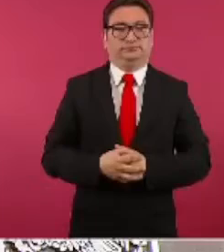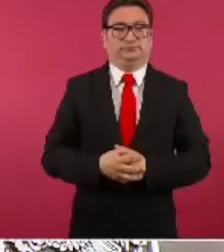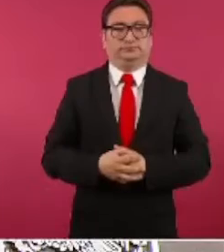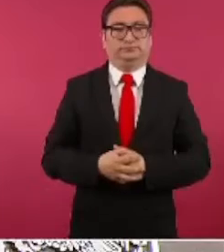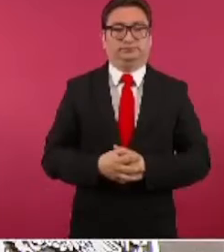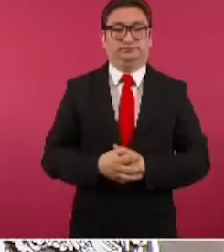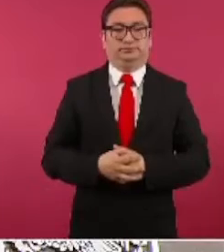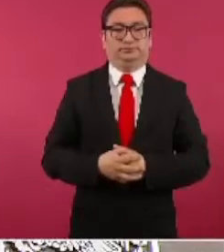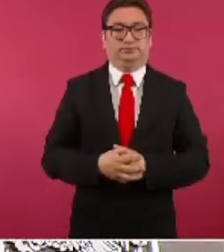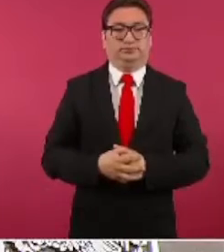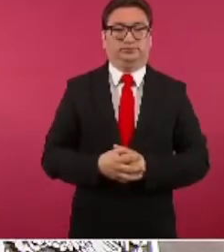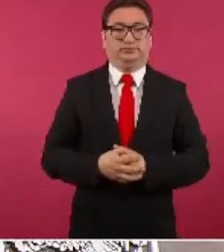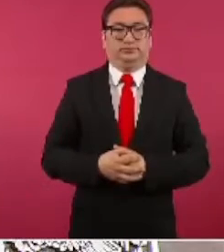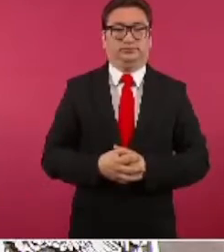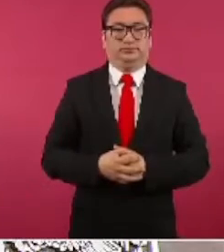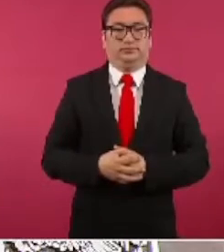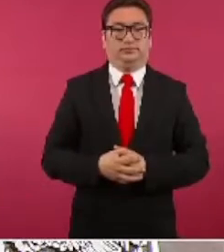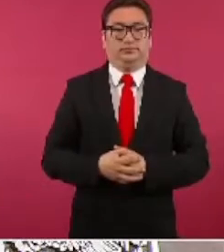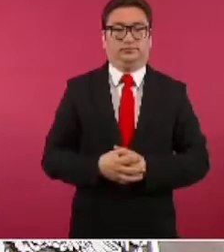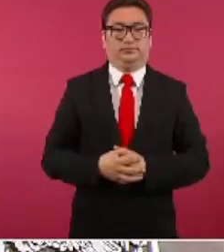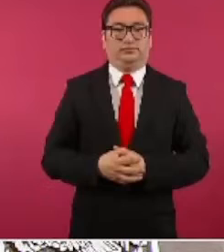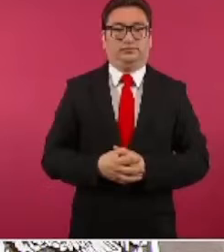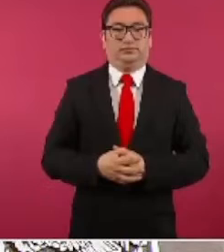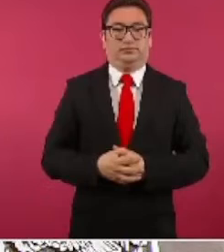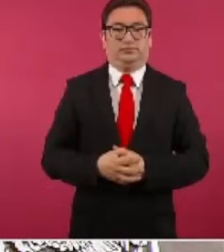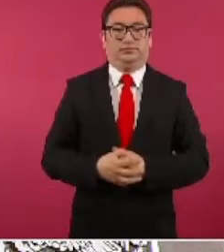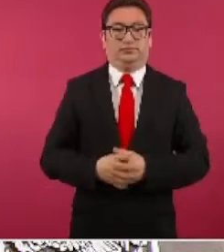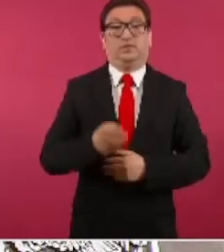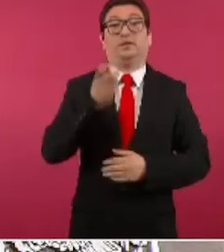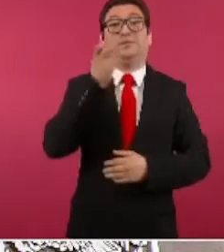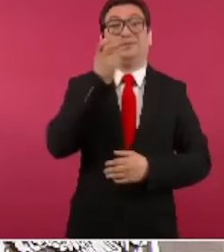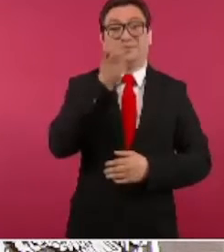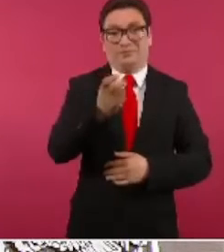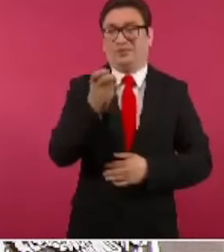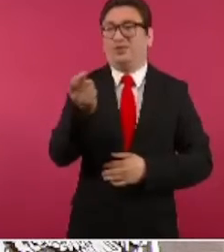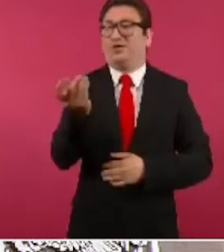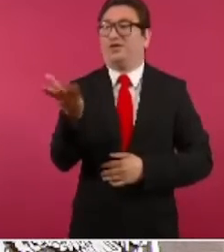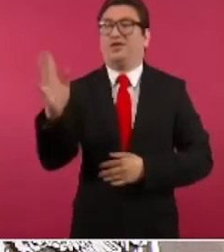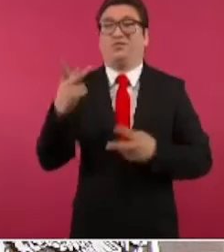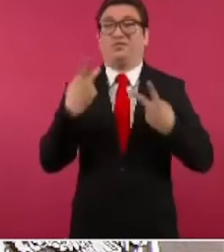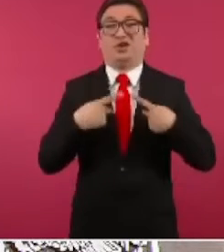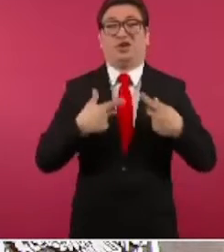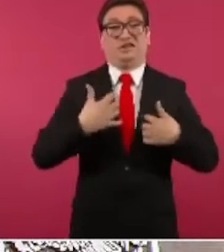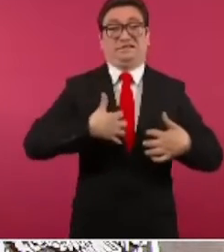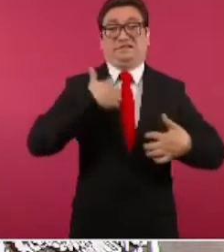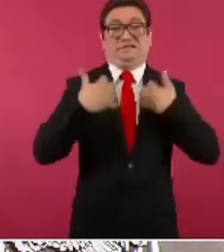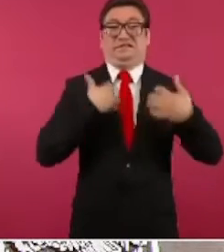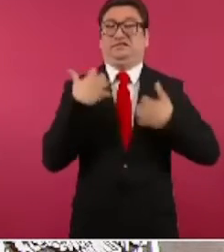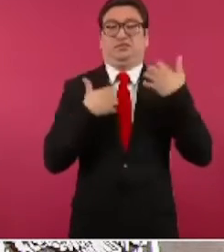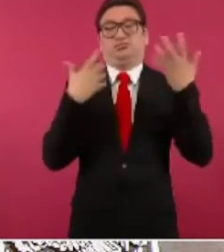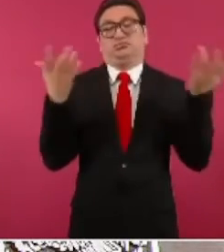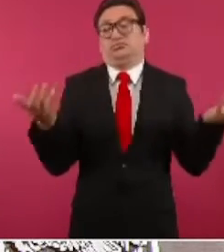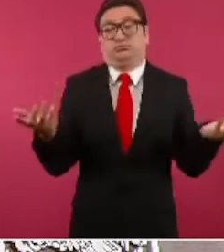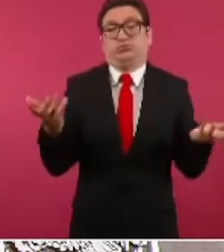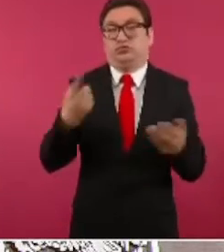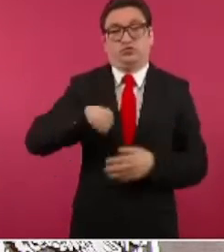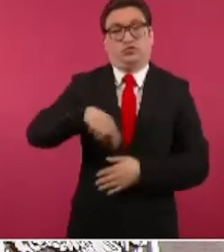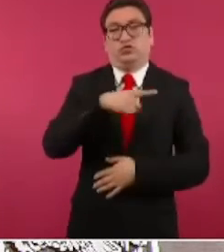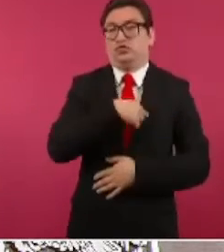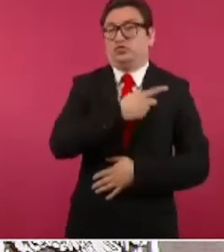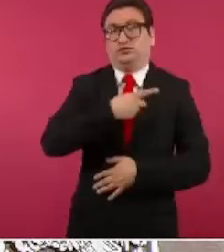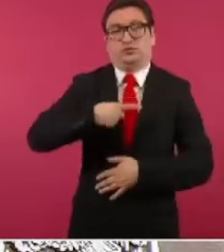Y por eso hay reacciones, pero tenemos que ayudar